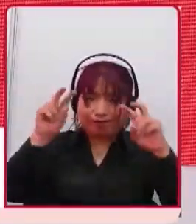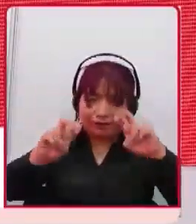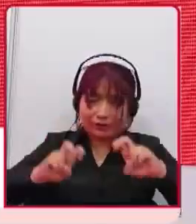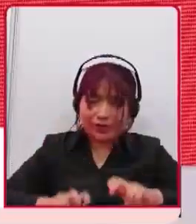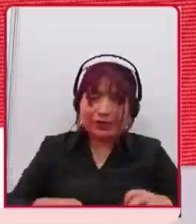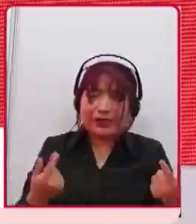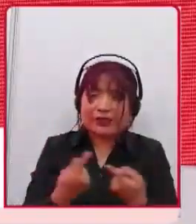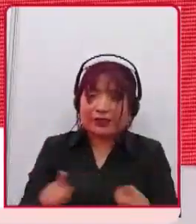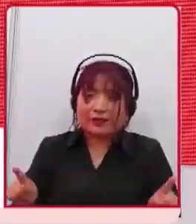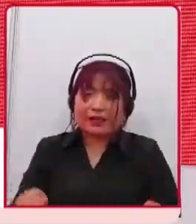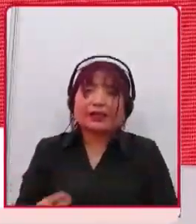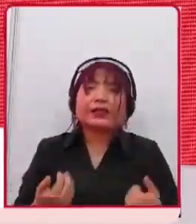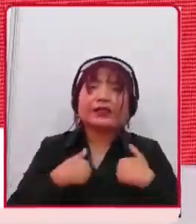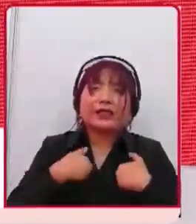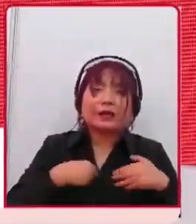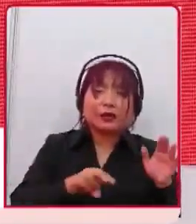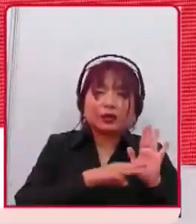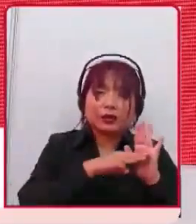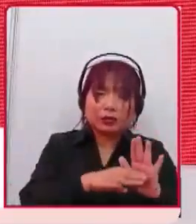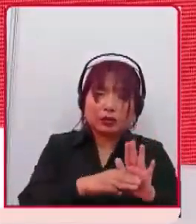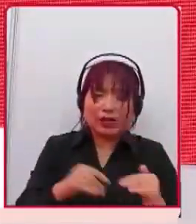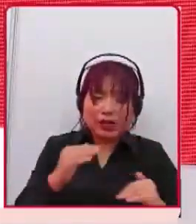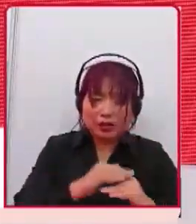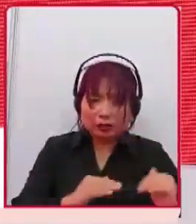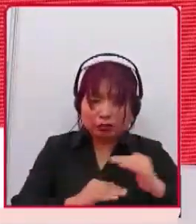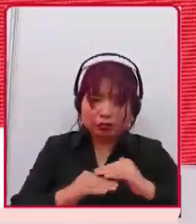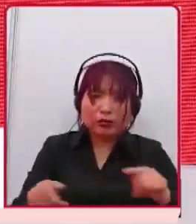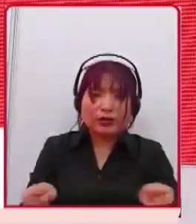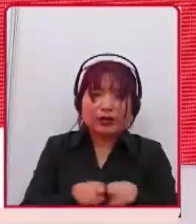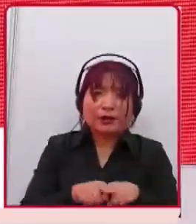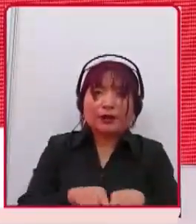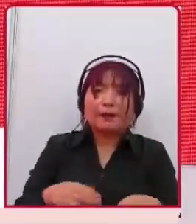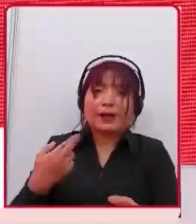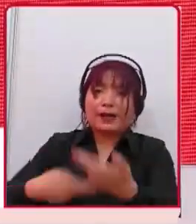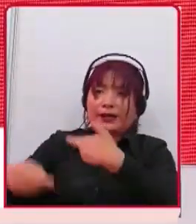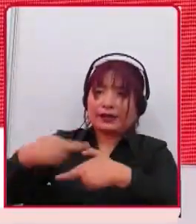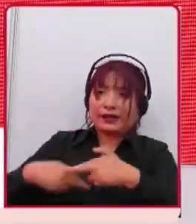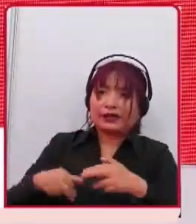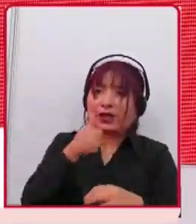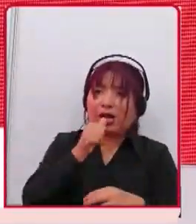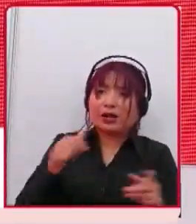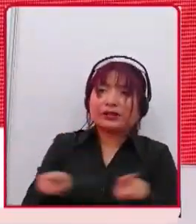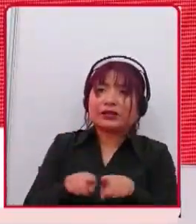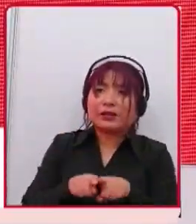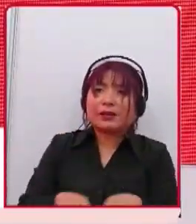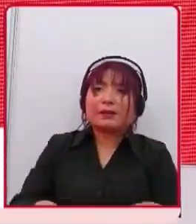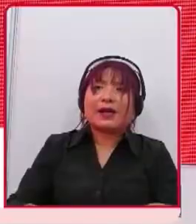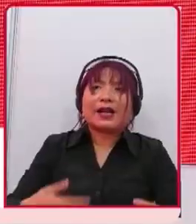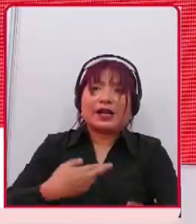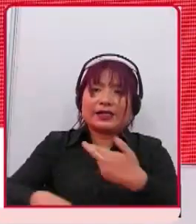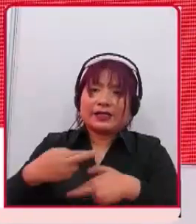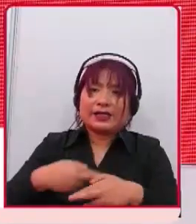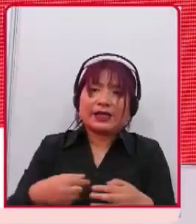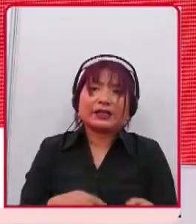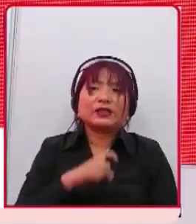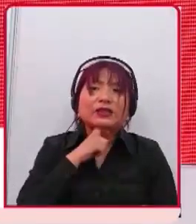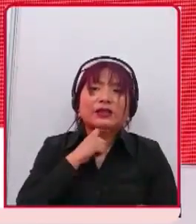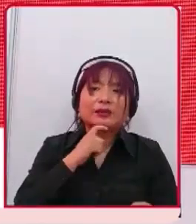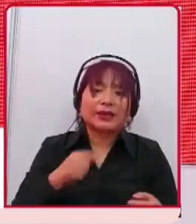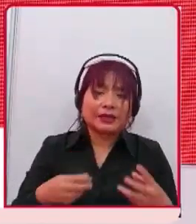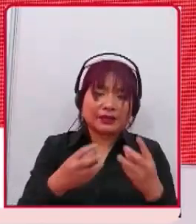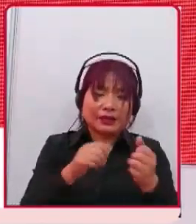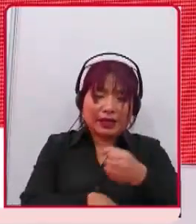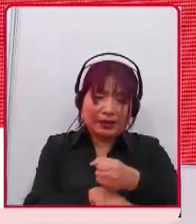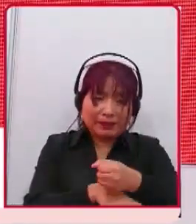ya un modelo de bloques, no tan solo para el throughput, sino también para las recuperaciones metalúrgicas. Entonces eso sí lo tenemos mapeado. Lo